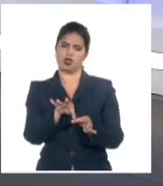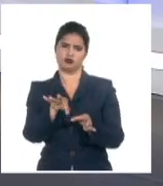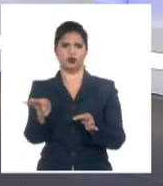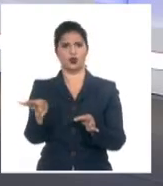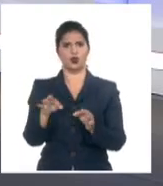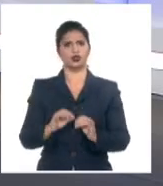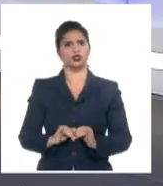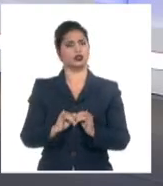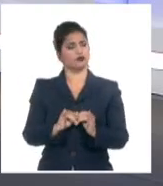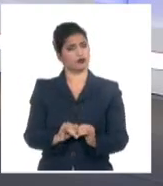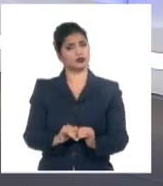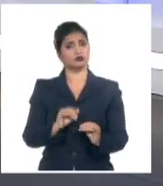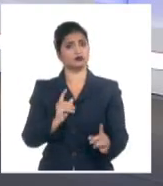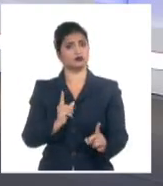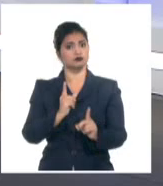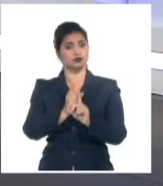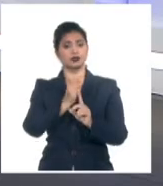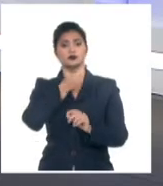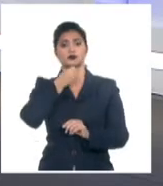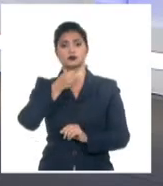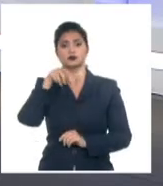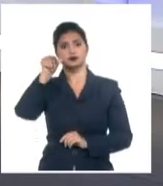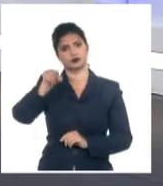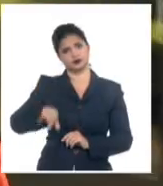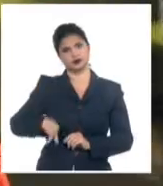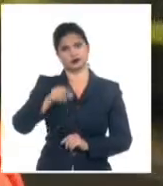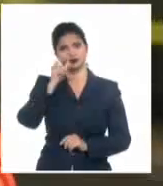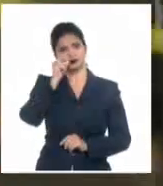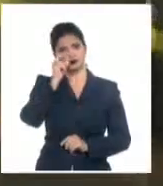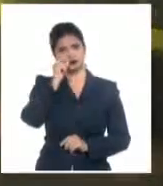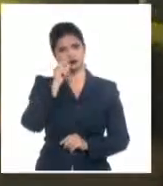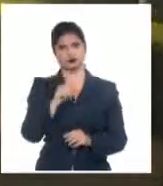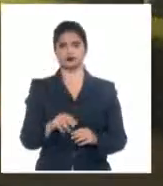detalles, establecemos contacto directo con el colega Pablo Otero.